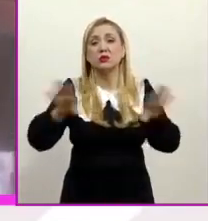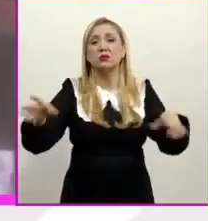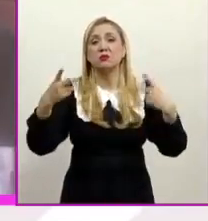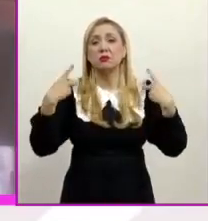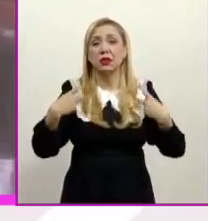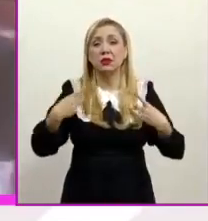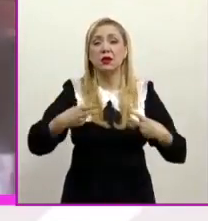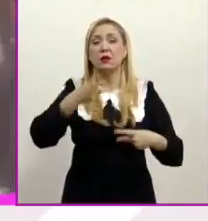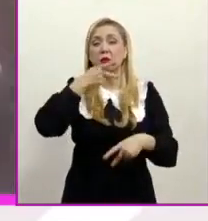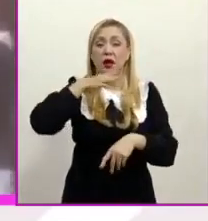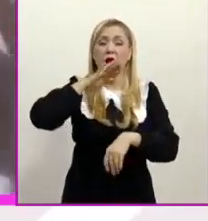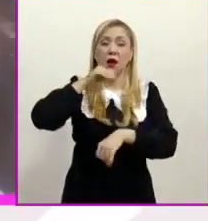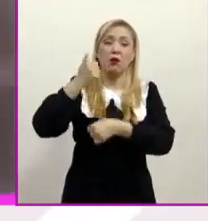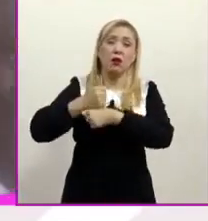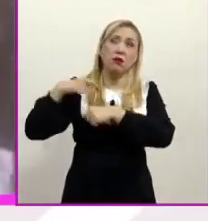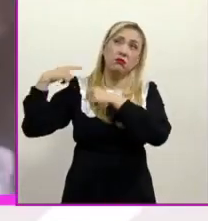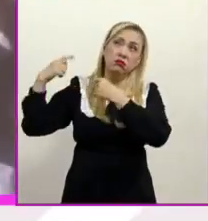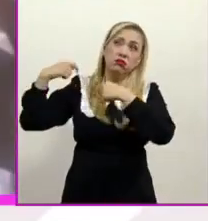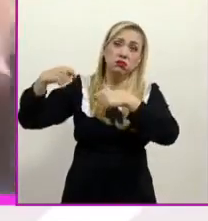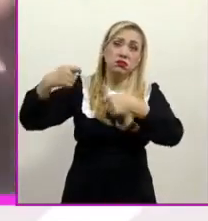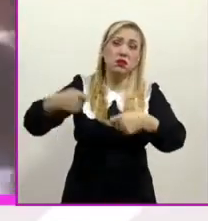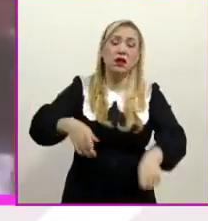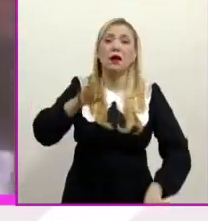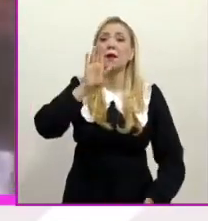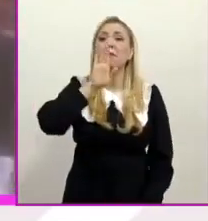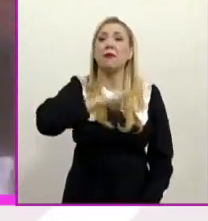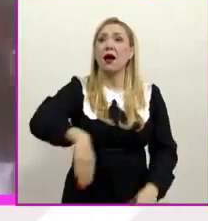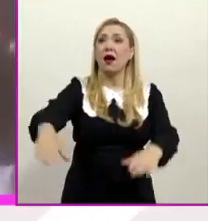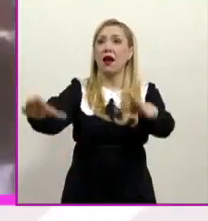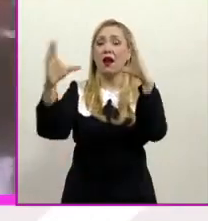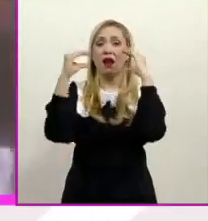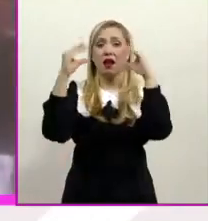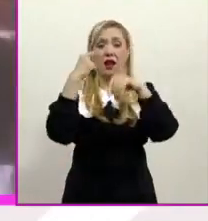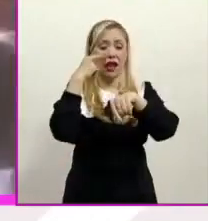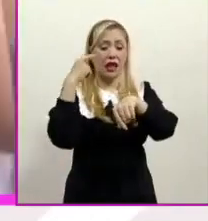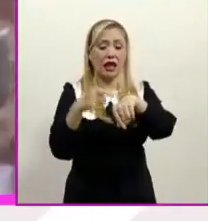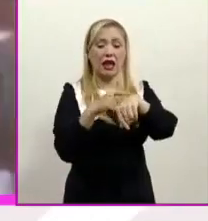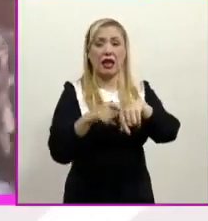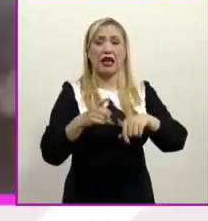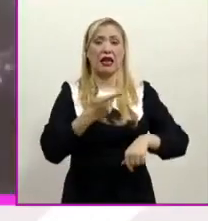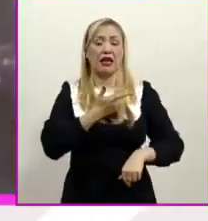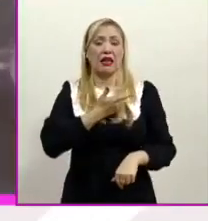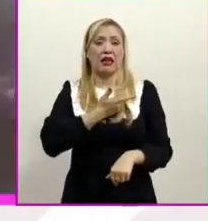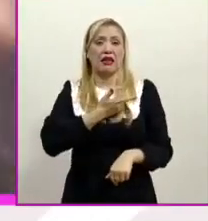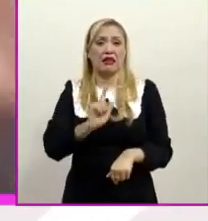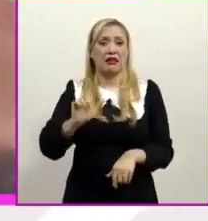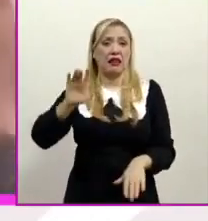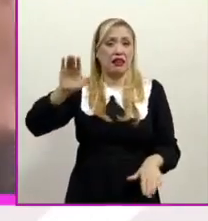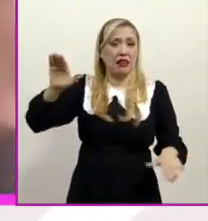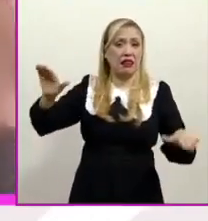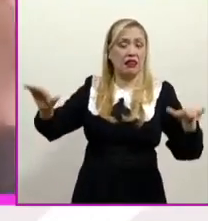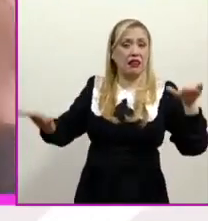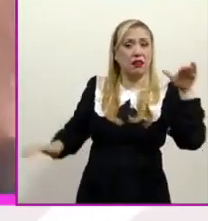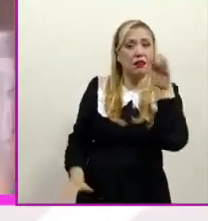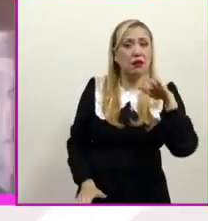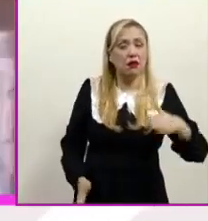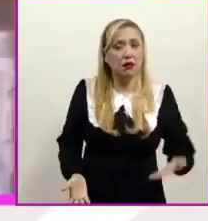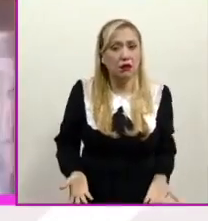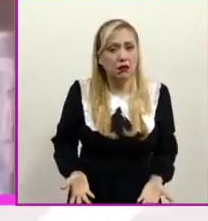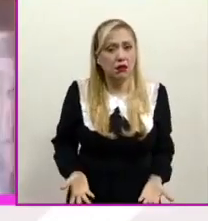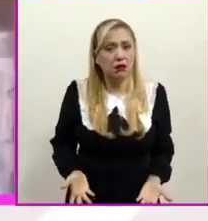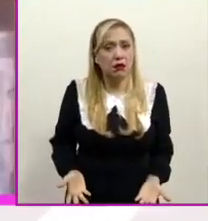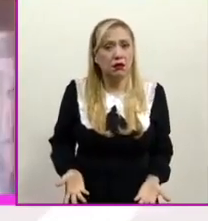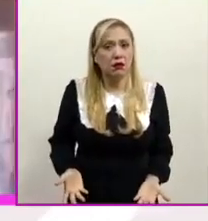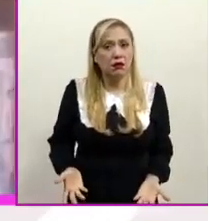Televisa fue nuestra mala educación emocional, racial, sentimental y de un montón de cosas